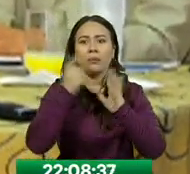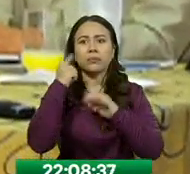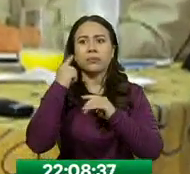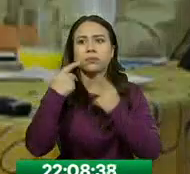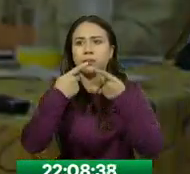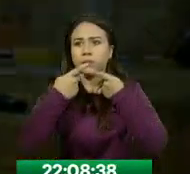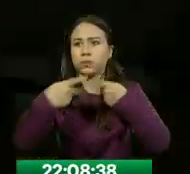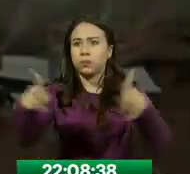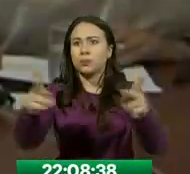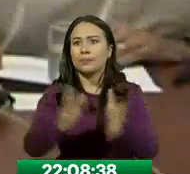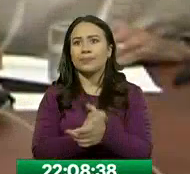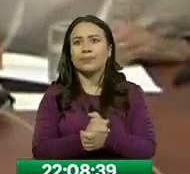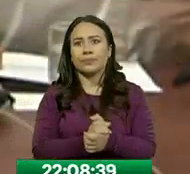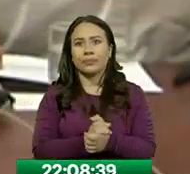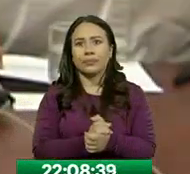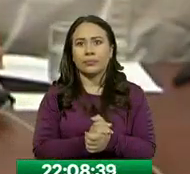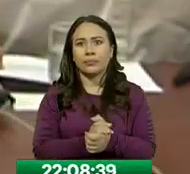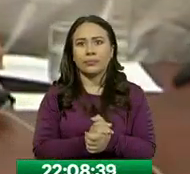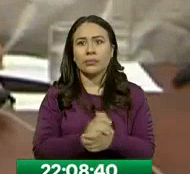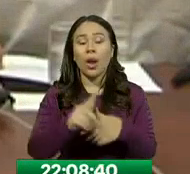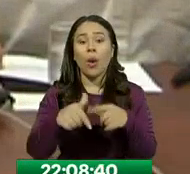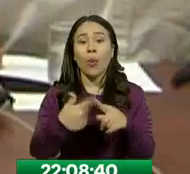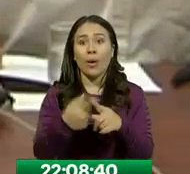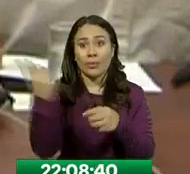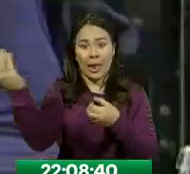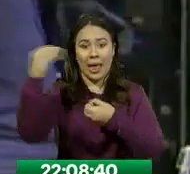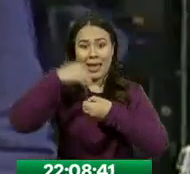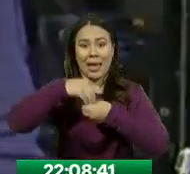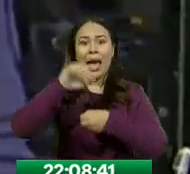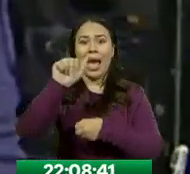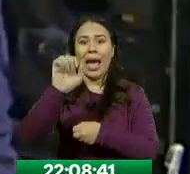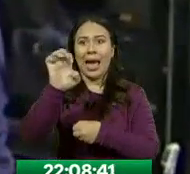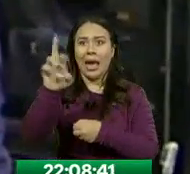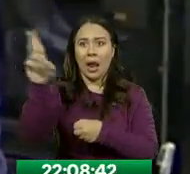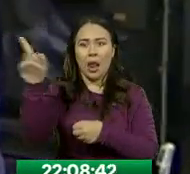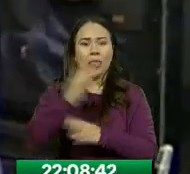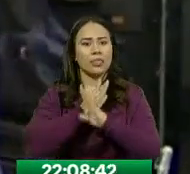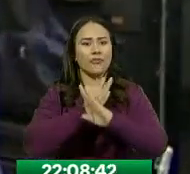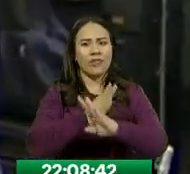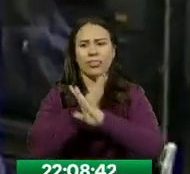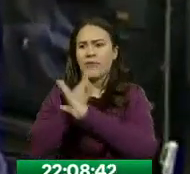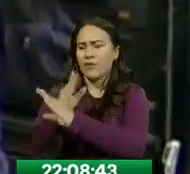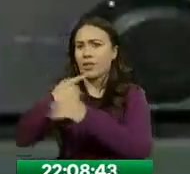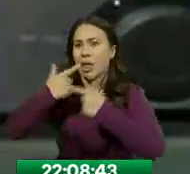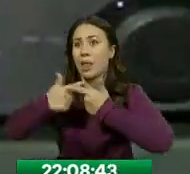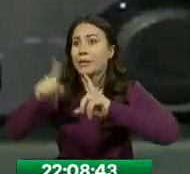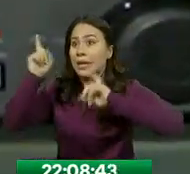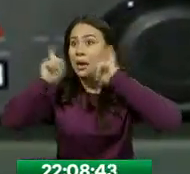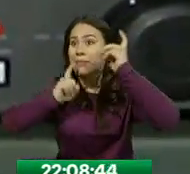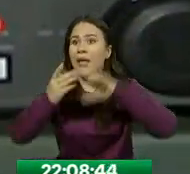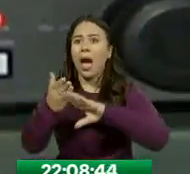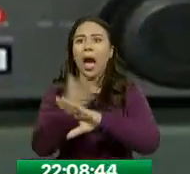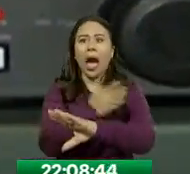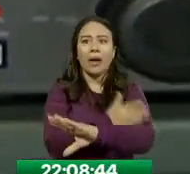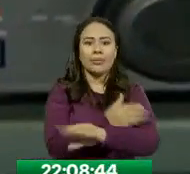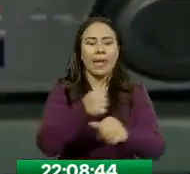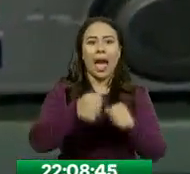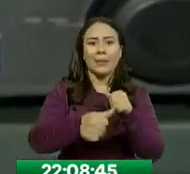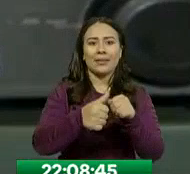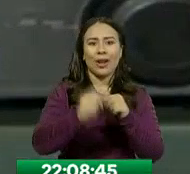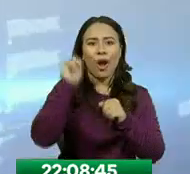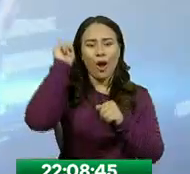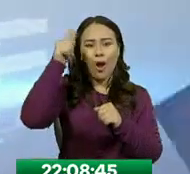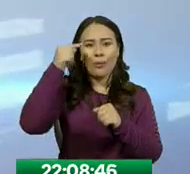cual dirigió. Cuando fue integrante de AER, defendió la libertad de expresión, creada en la administración de Rafael